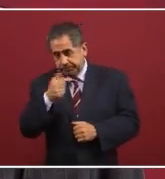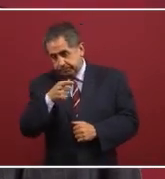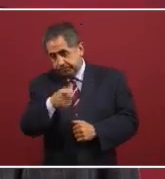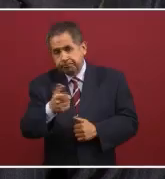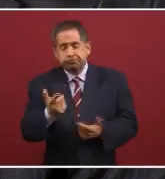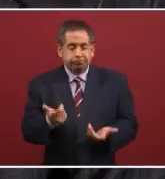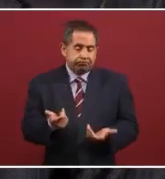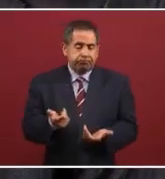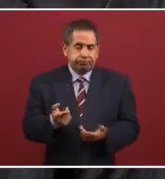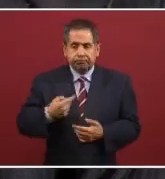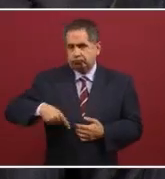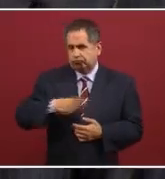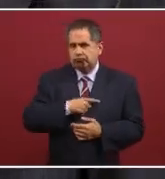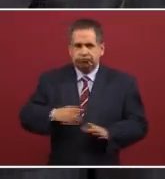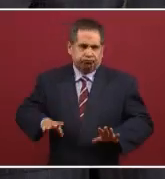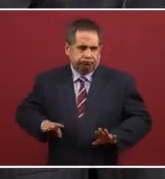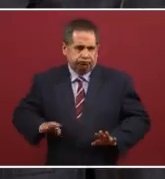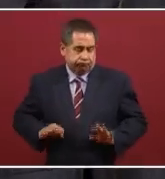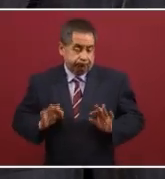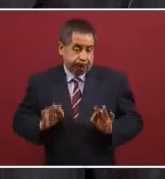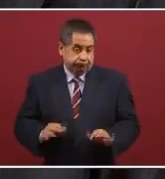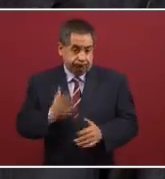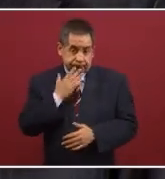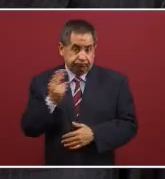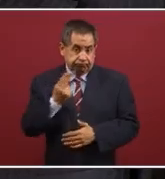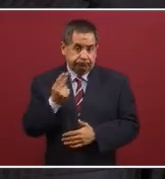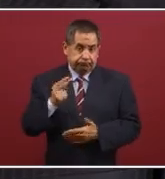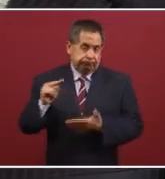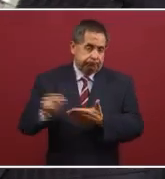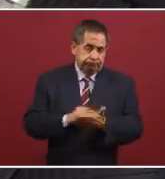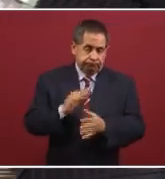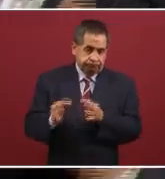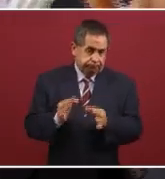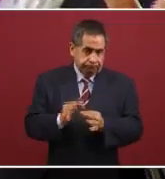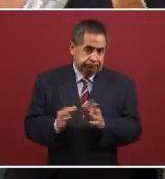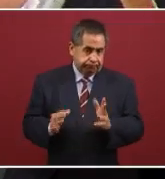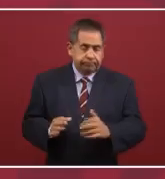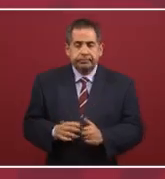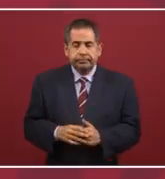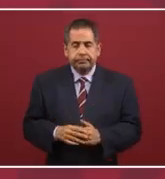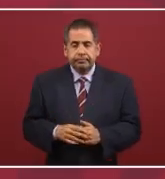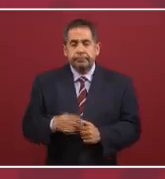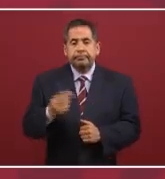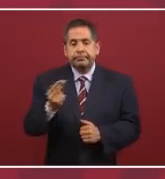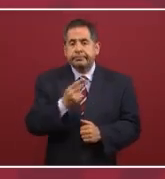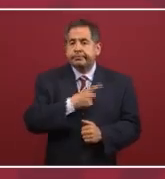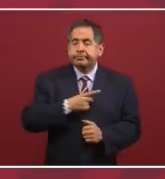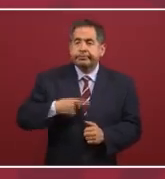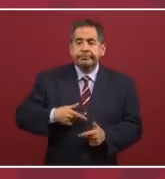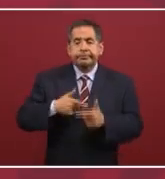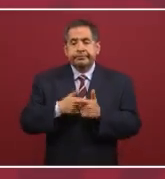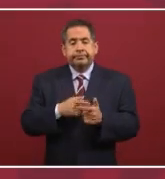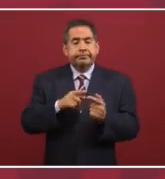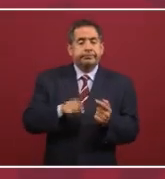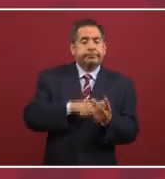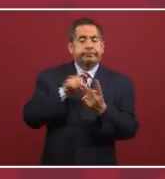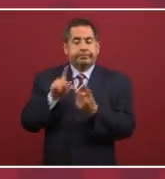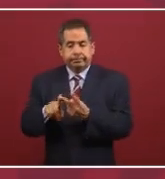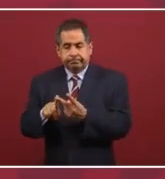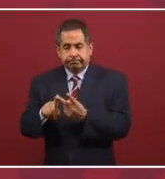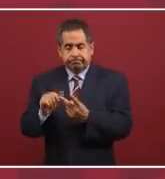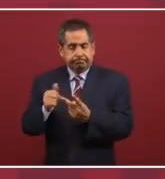es algo que nos conviene. Y vamos a seguir atendiendo el otro